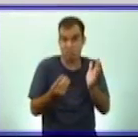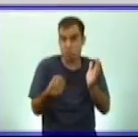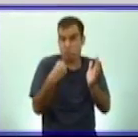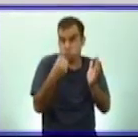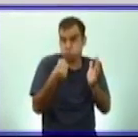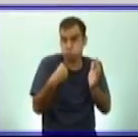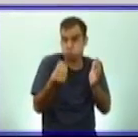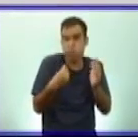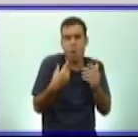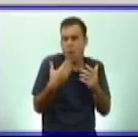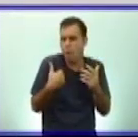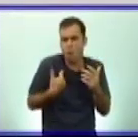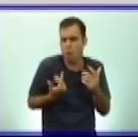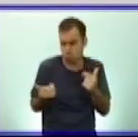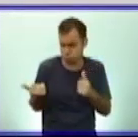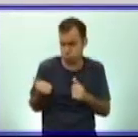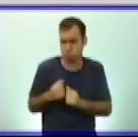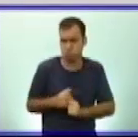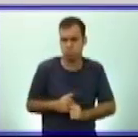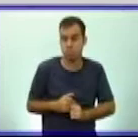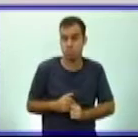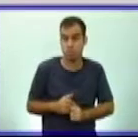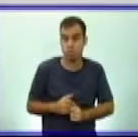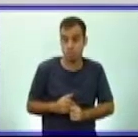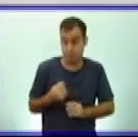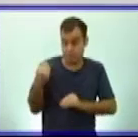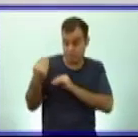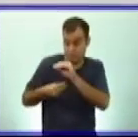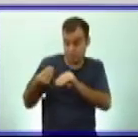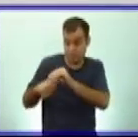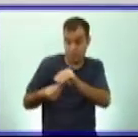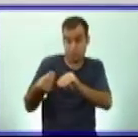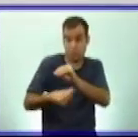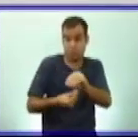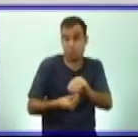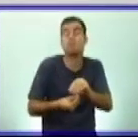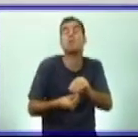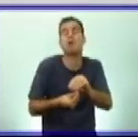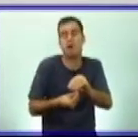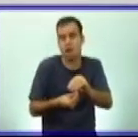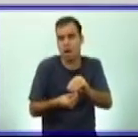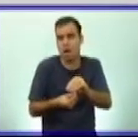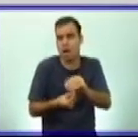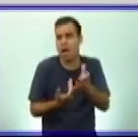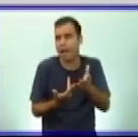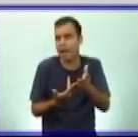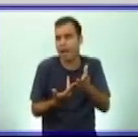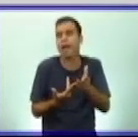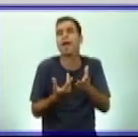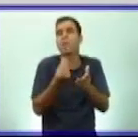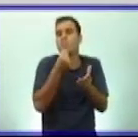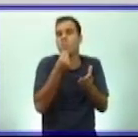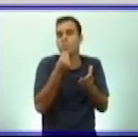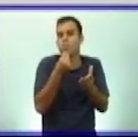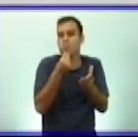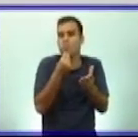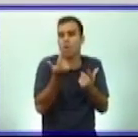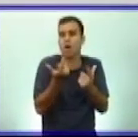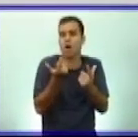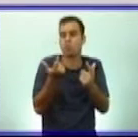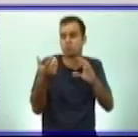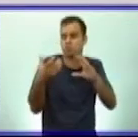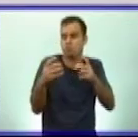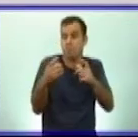cambios realizados en los últimos tiempos están determinados por obtener dispositivos que